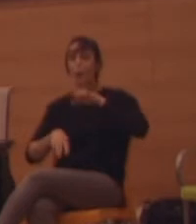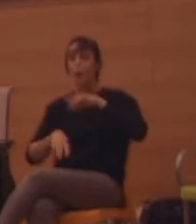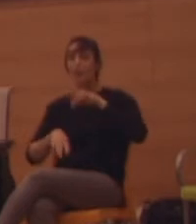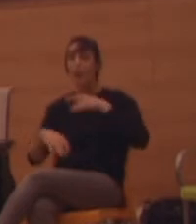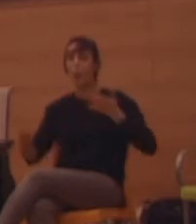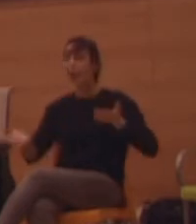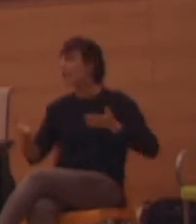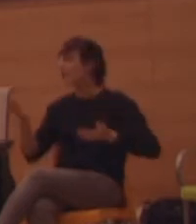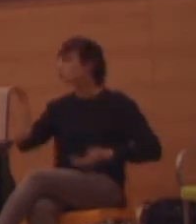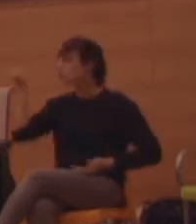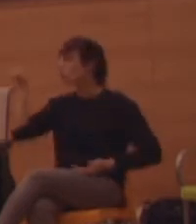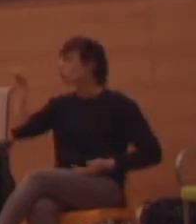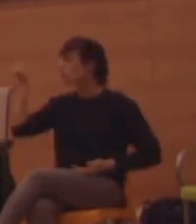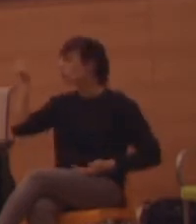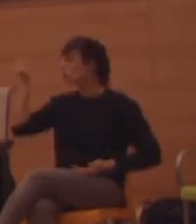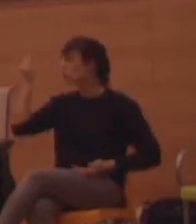esto: